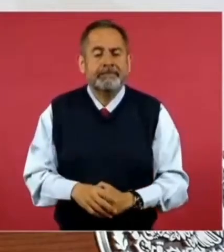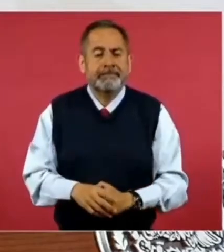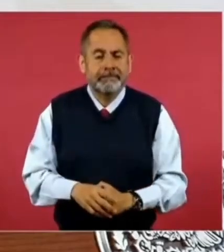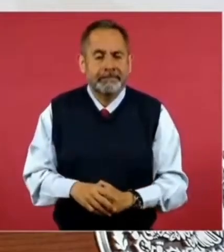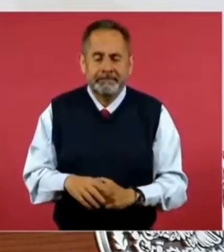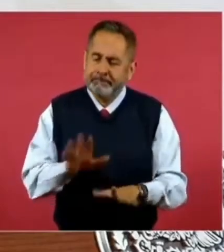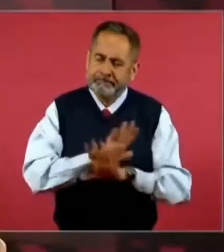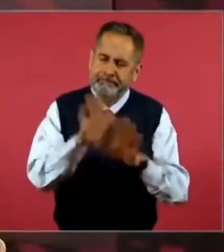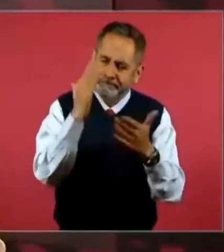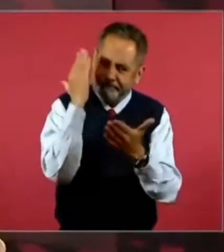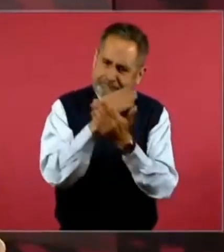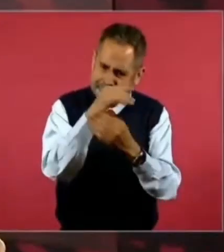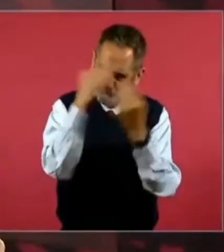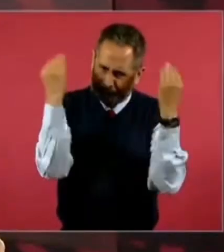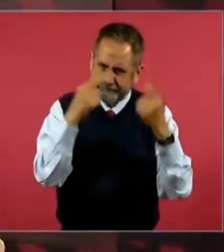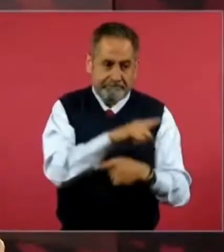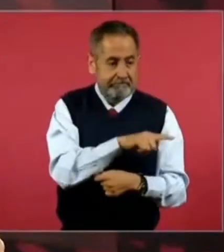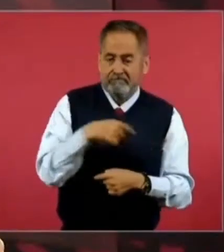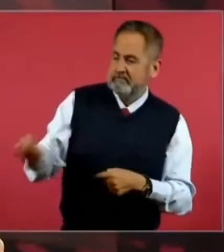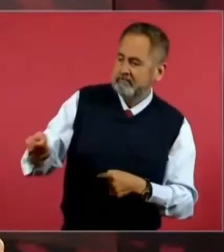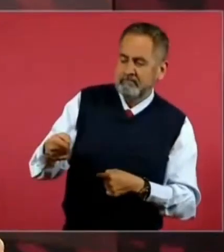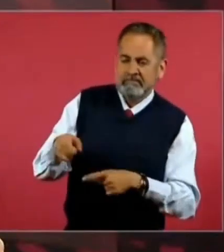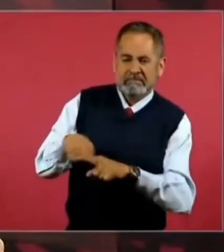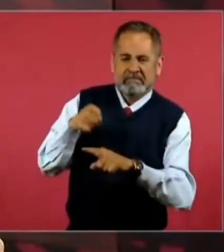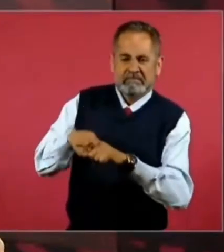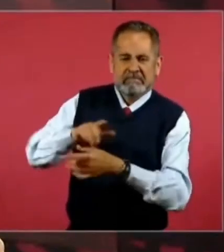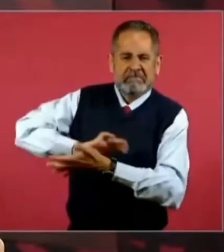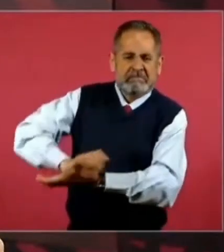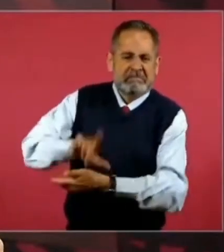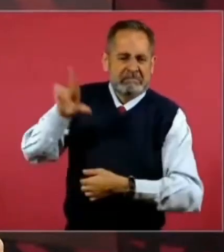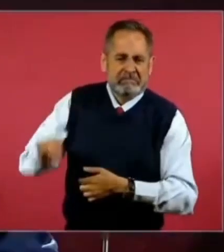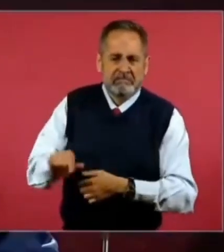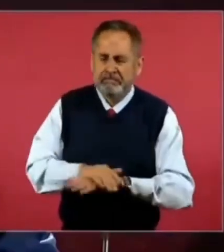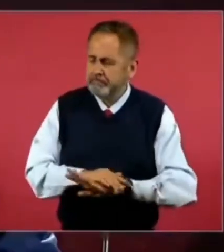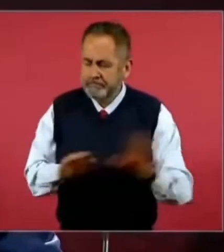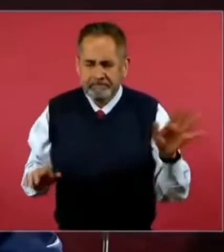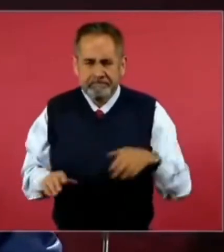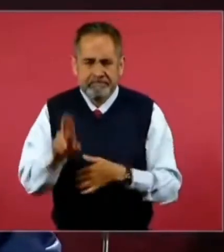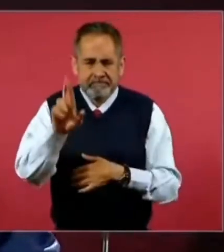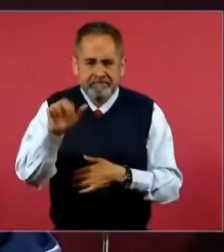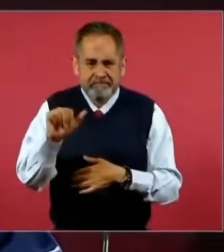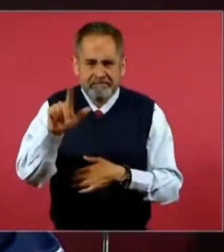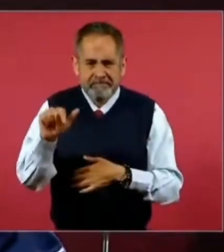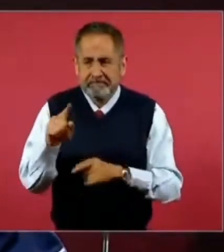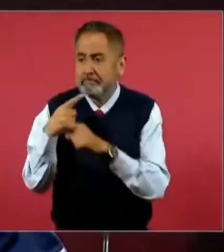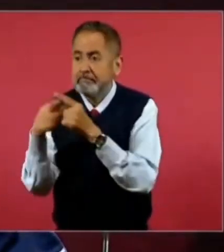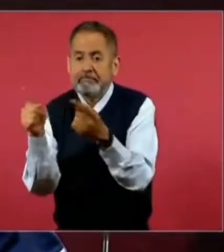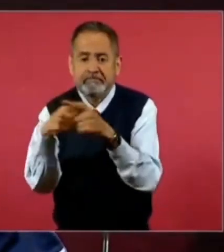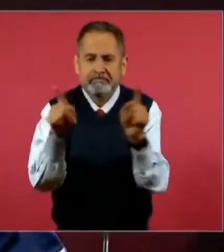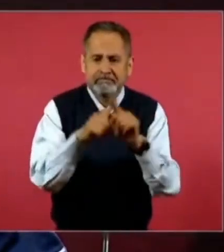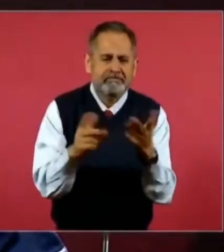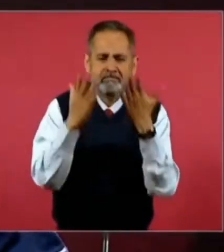ya basta de racismo. Para empezar, ni existen las razas.